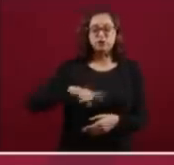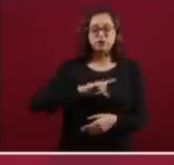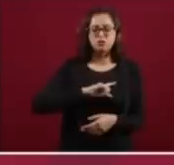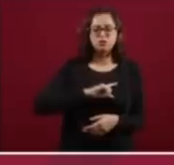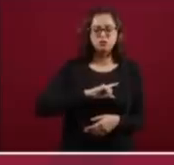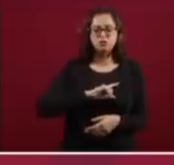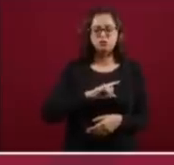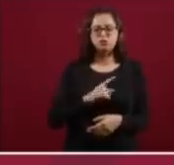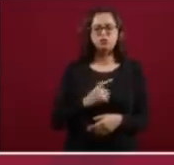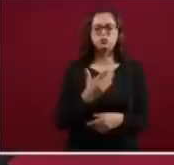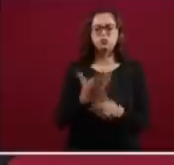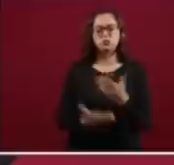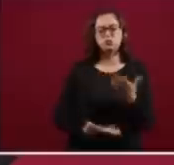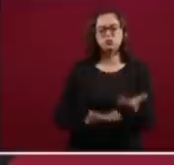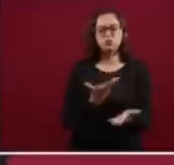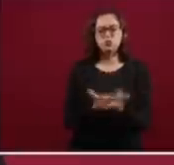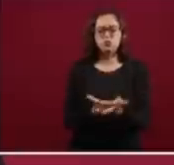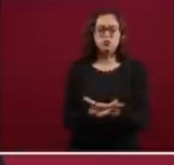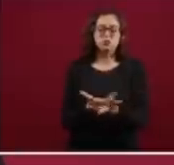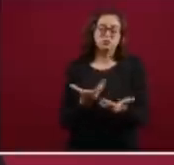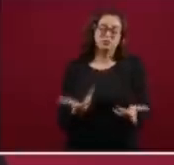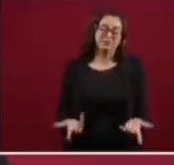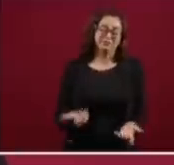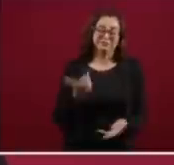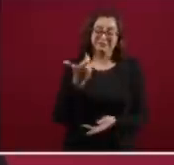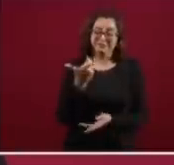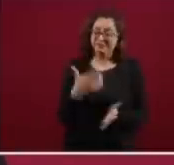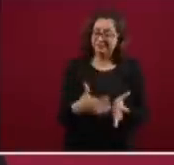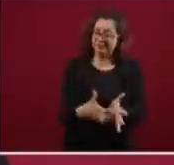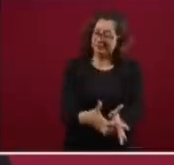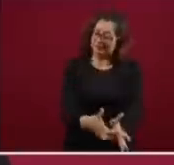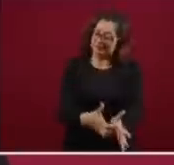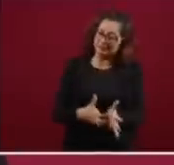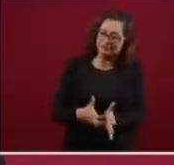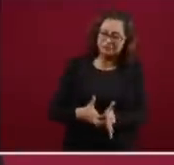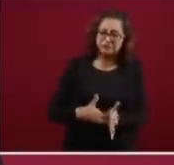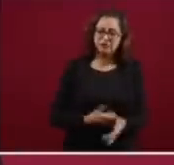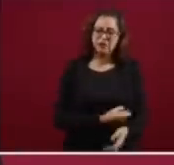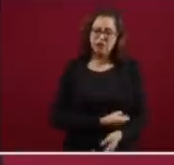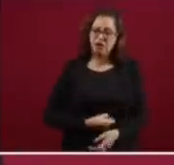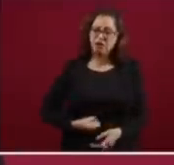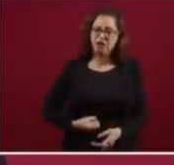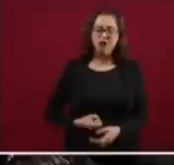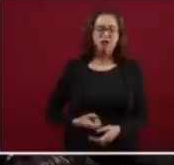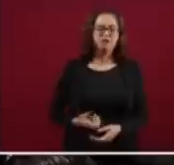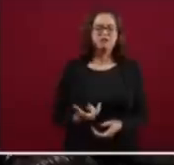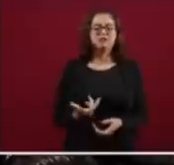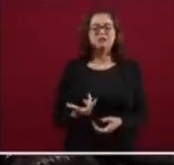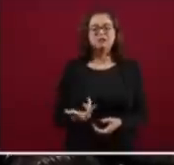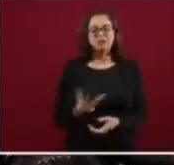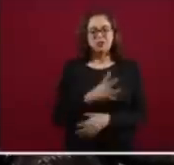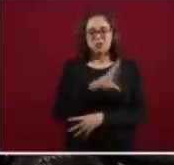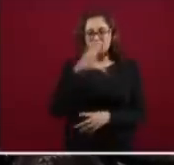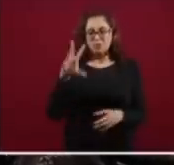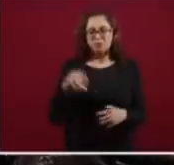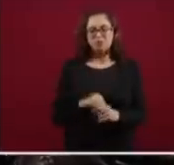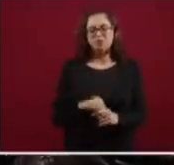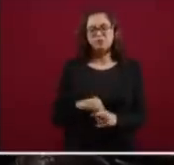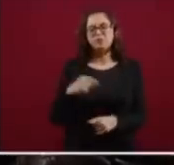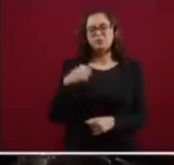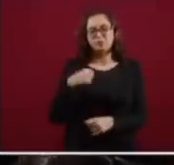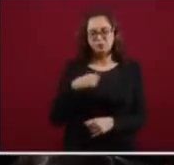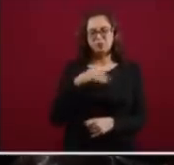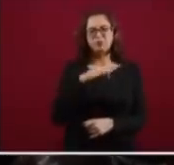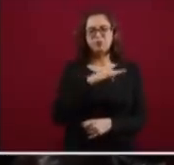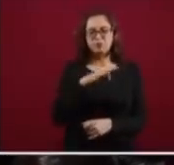es ahorrar en todo yo les puedo